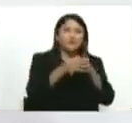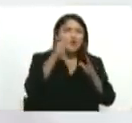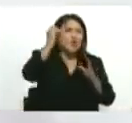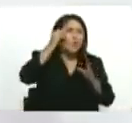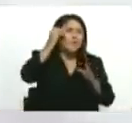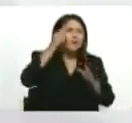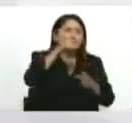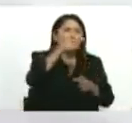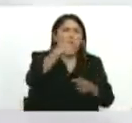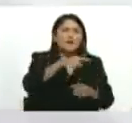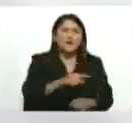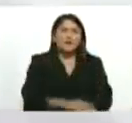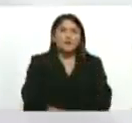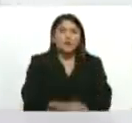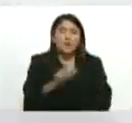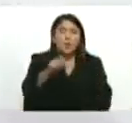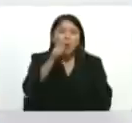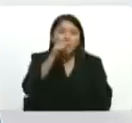Almagro.